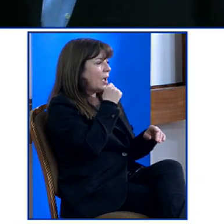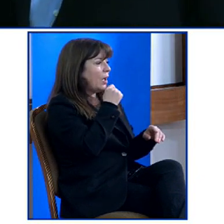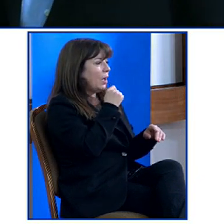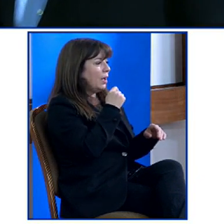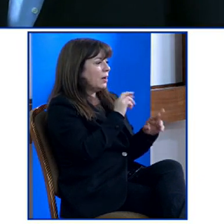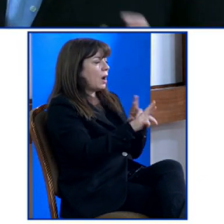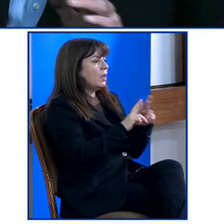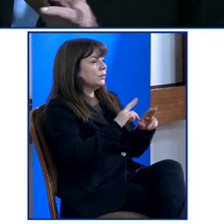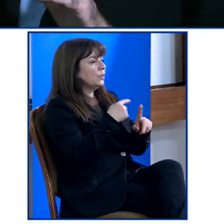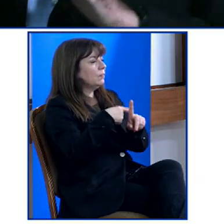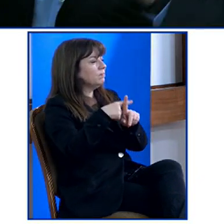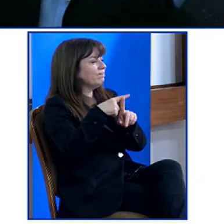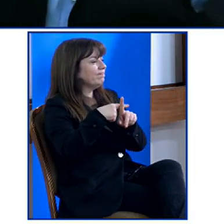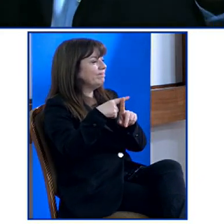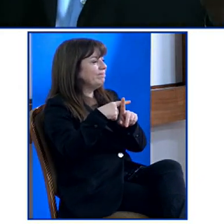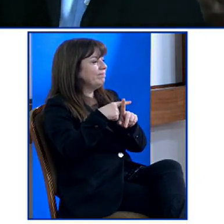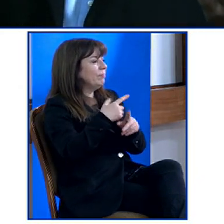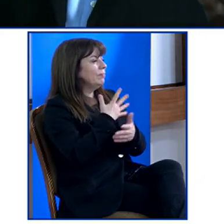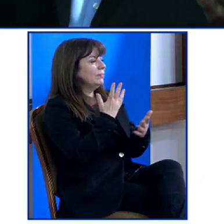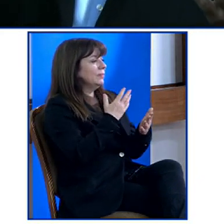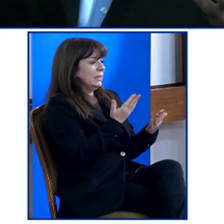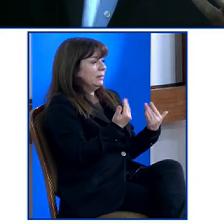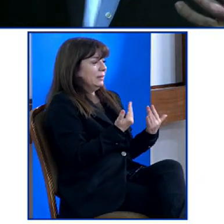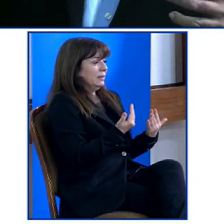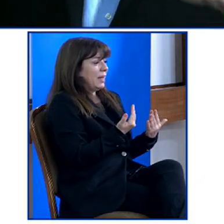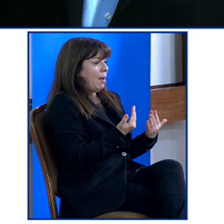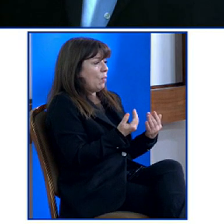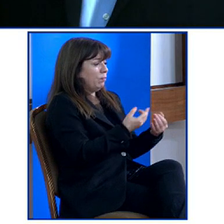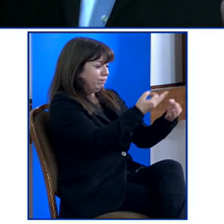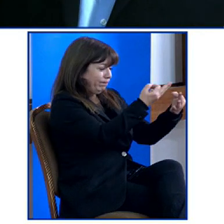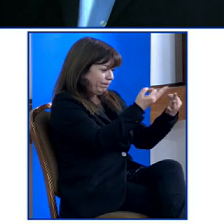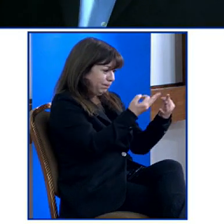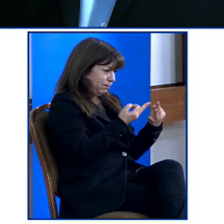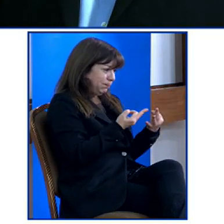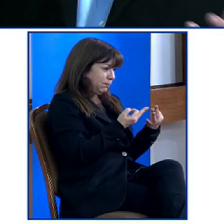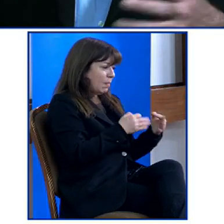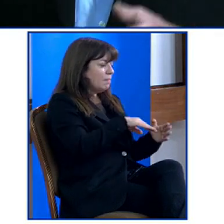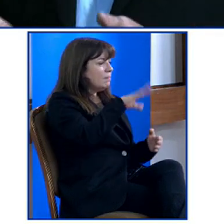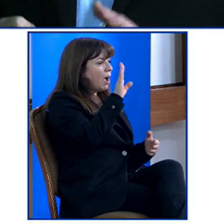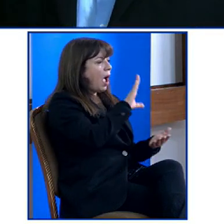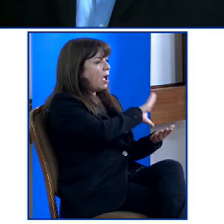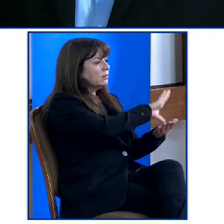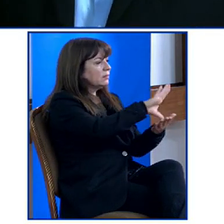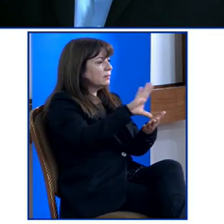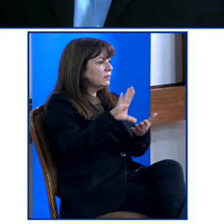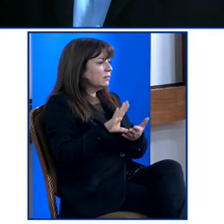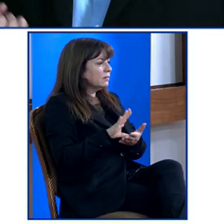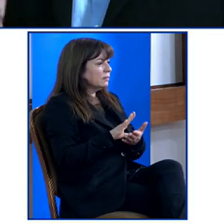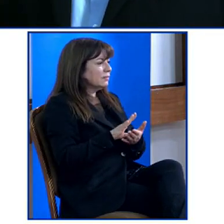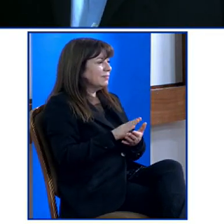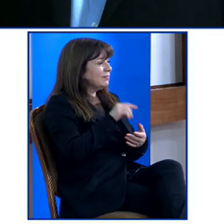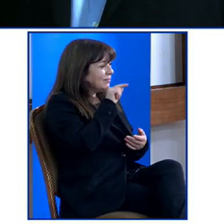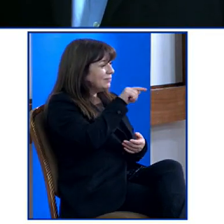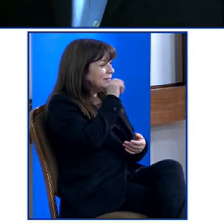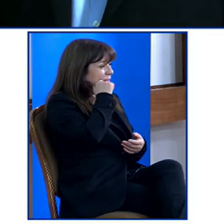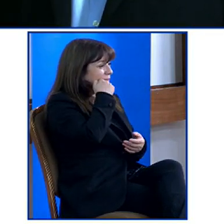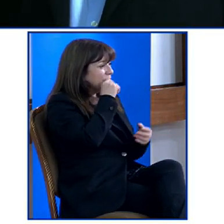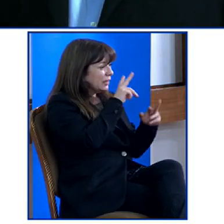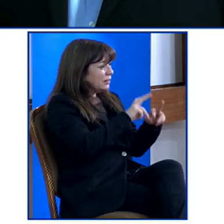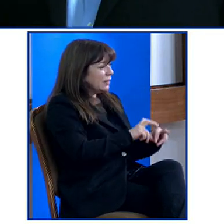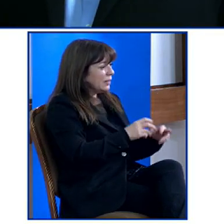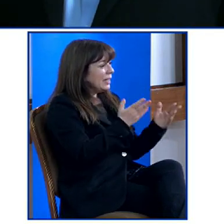porque necesitamos recoger datos de todas las ciudades en la mayoría de países con investigadores que quieren contribuir. Y